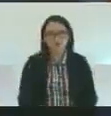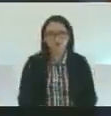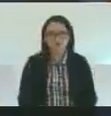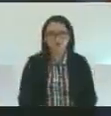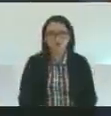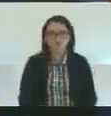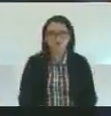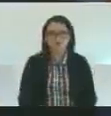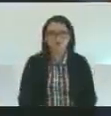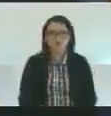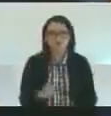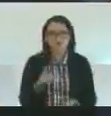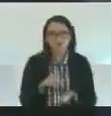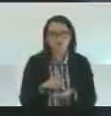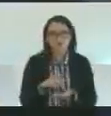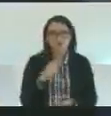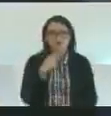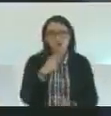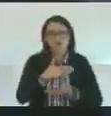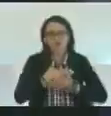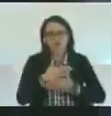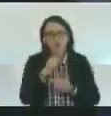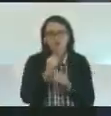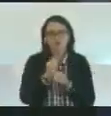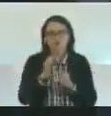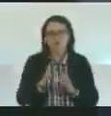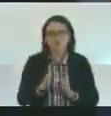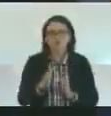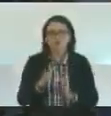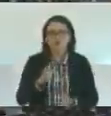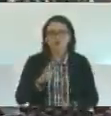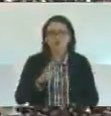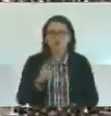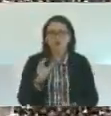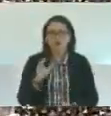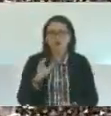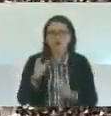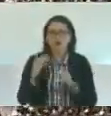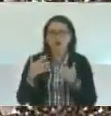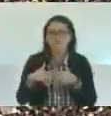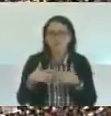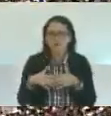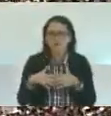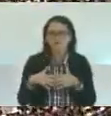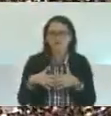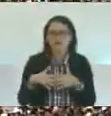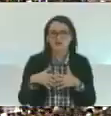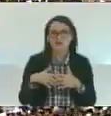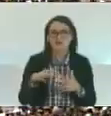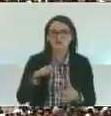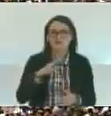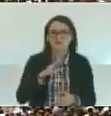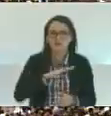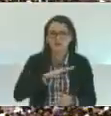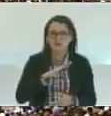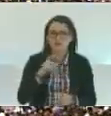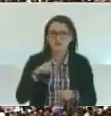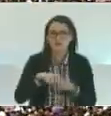Venía a traer la voz solidaria a los trabajadores de Alcaza, de Bausilum, de Benelum,